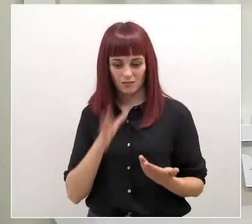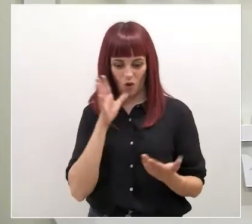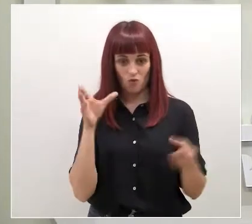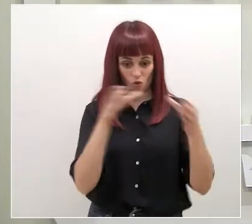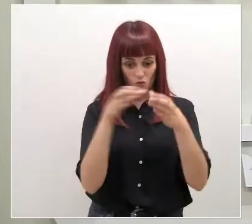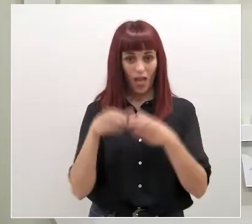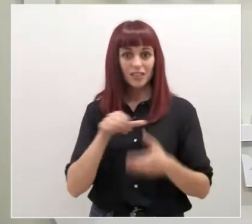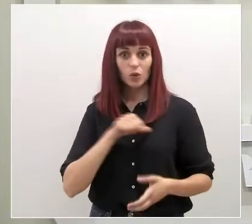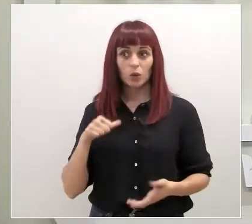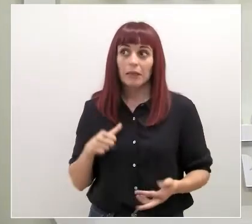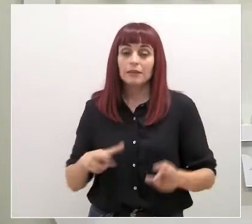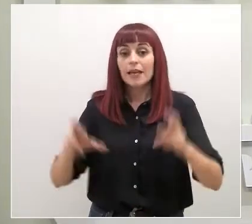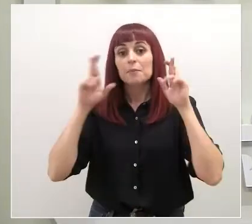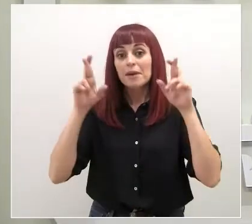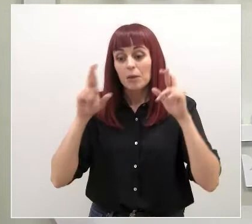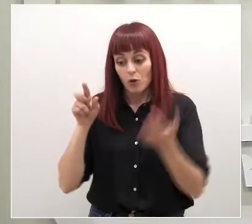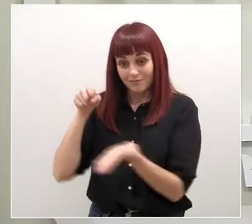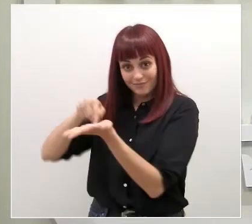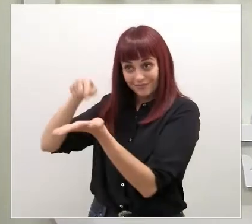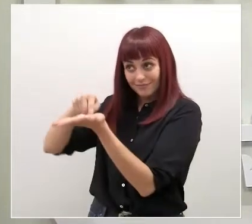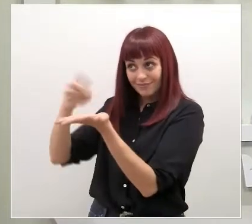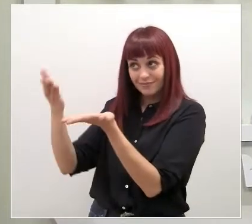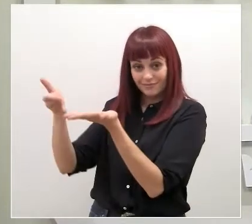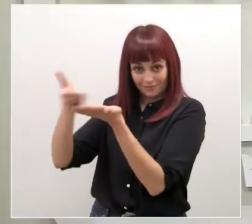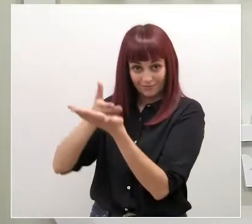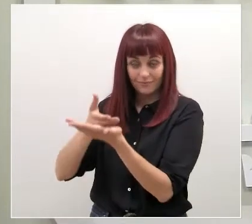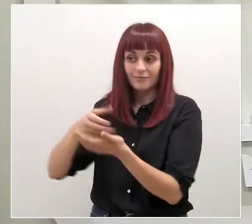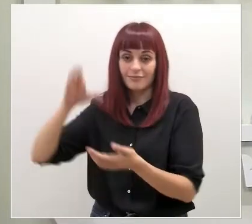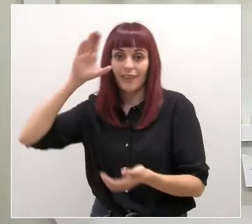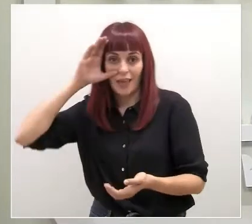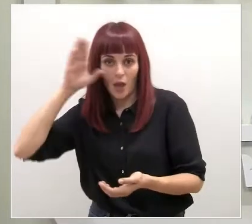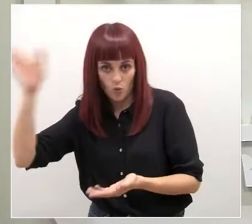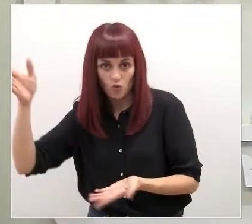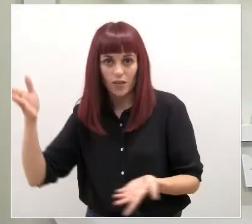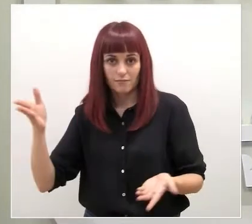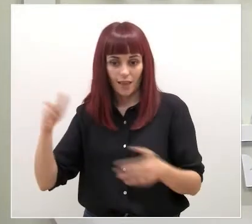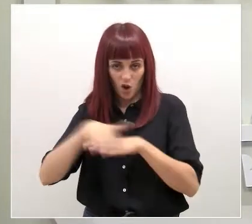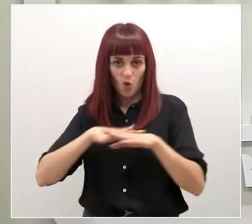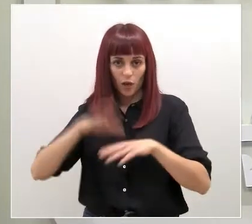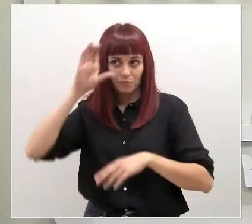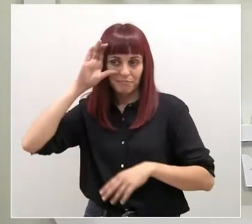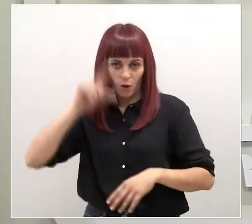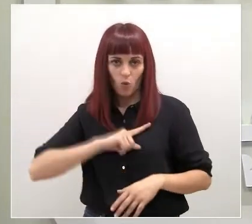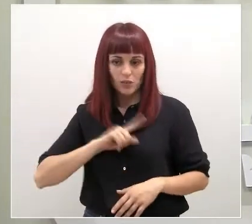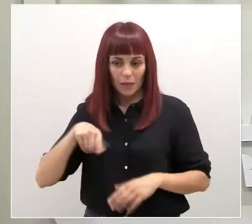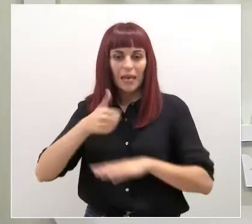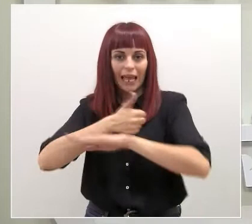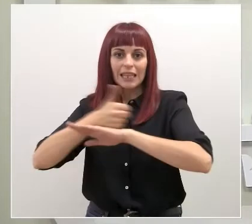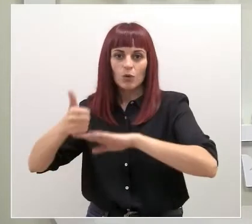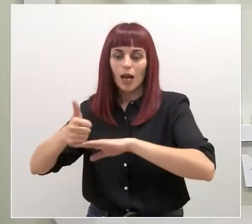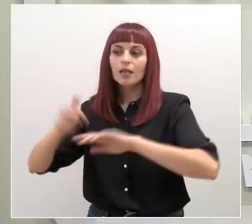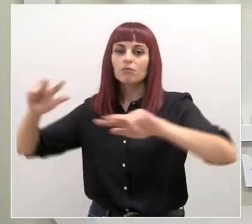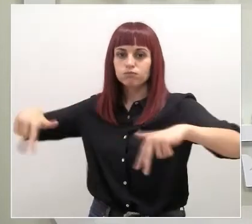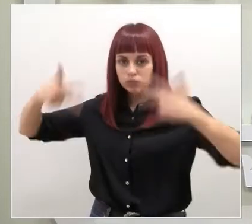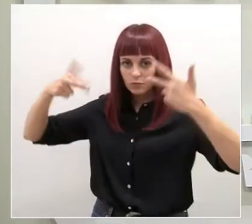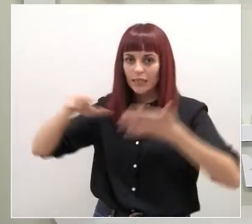comunidades autónomas. Esperemos que este requerimiento sea escuchado por parte del Gobierno y del Tribunal y se conceda a la